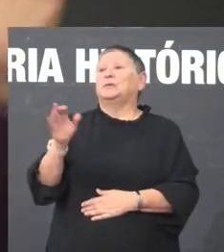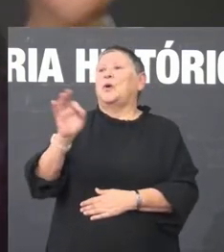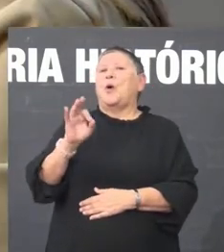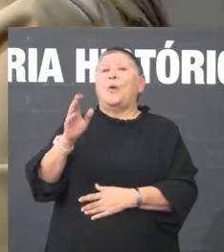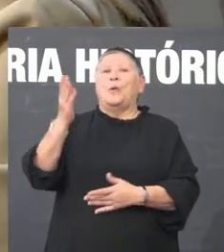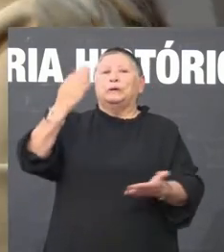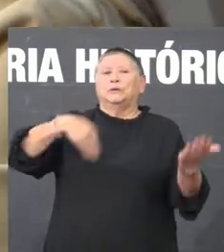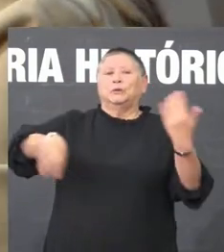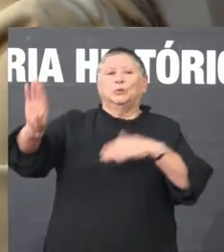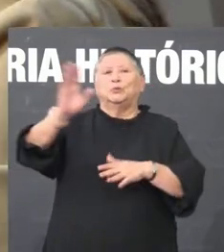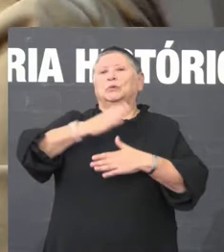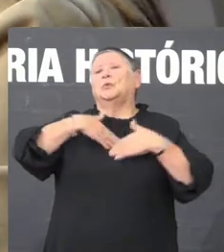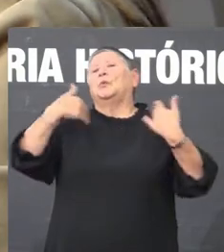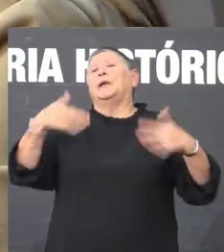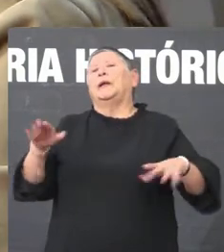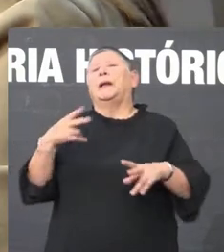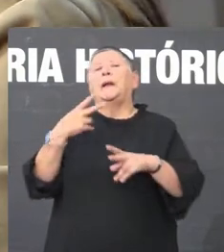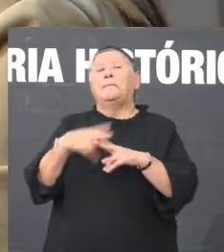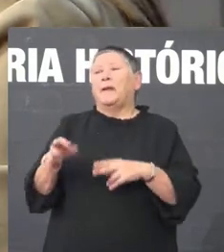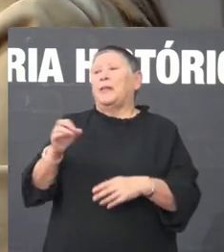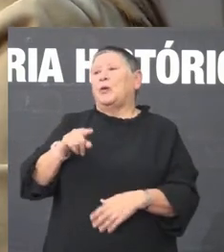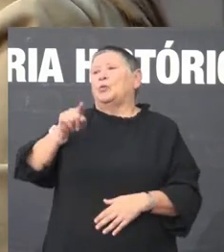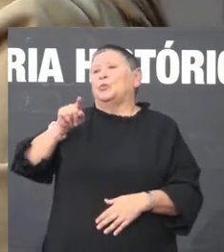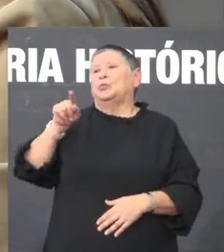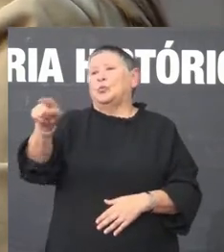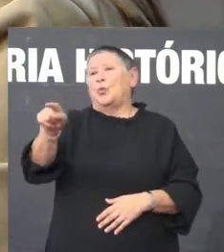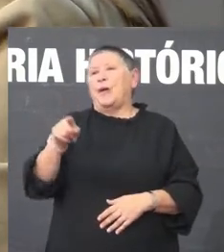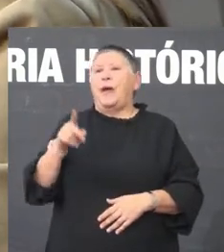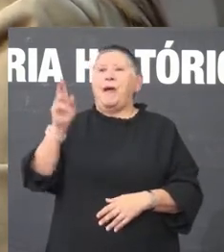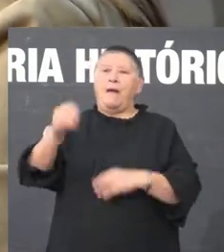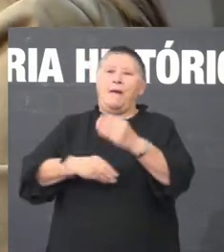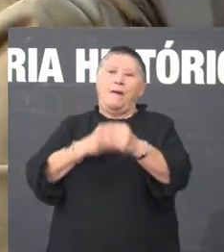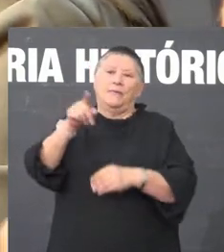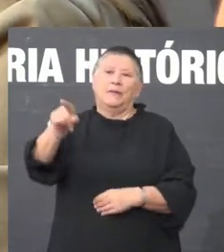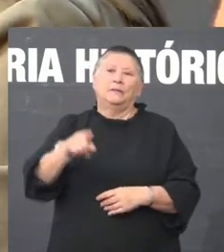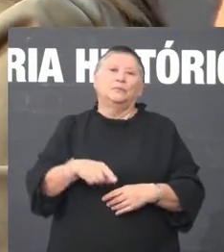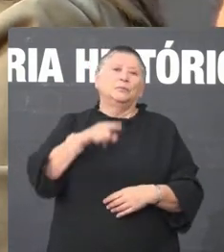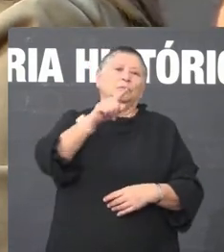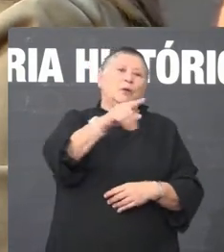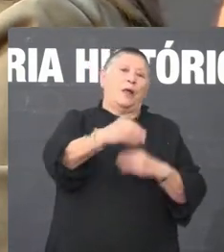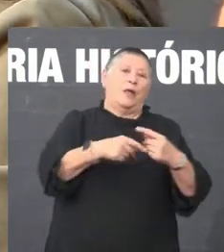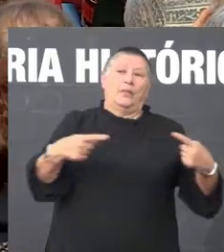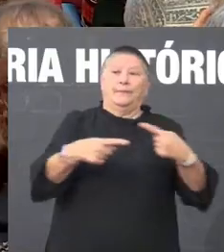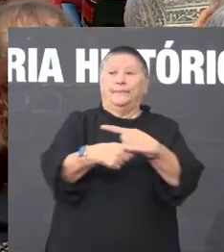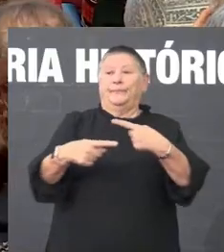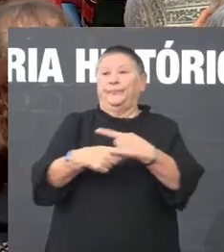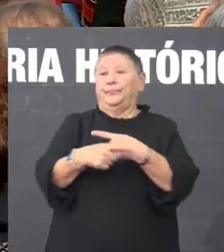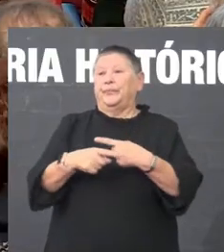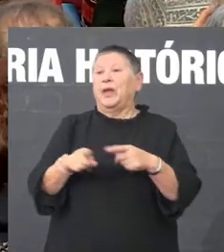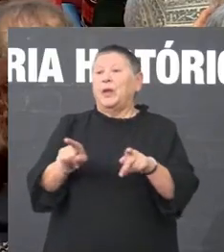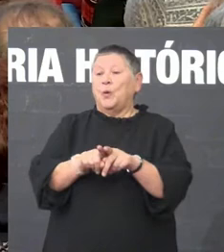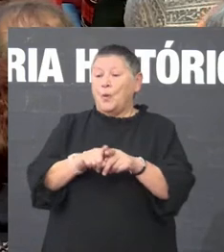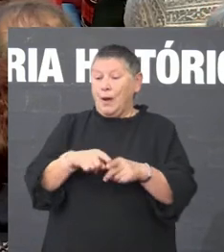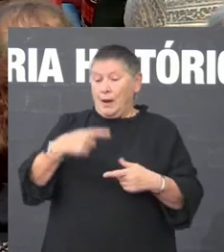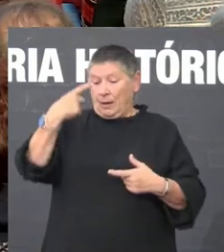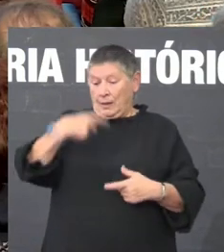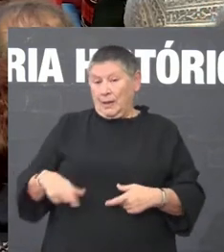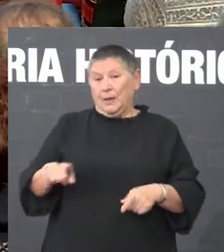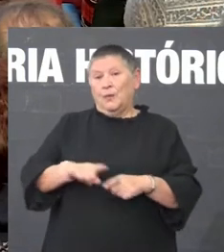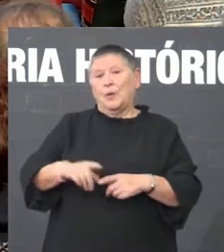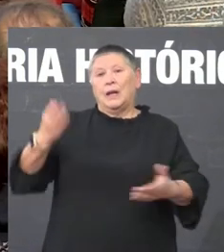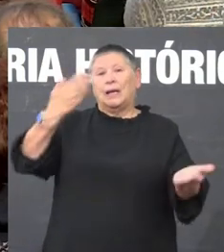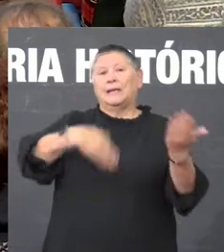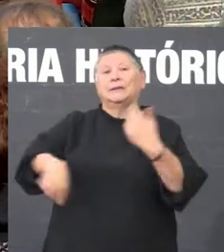excusa, es que usted cede ante estos, es que usted ha hecho no sé qué. Bueno, somos un poquito la excusa, ¿no?